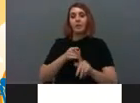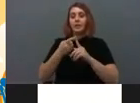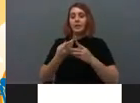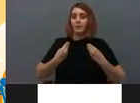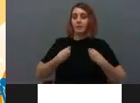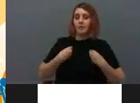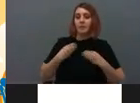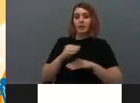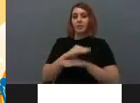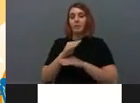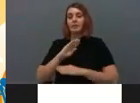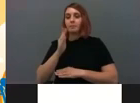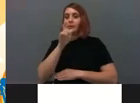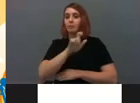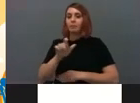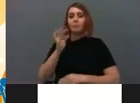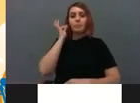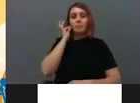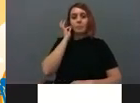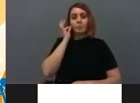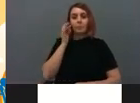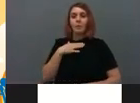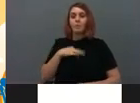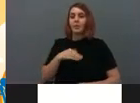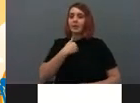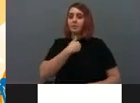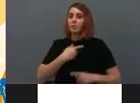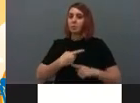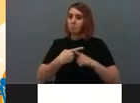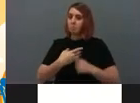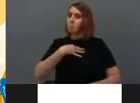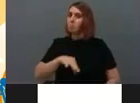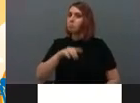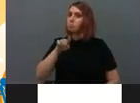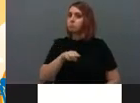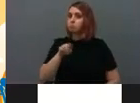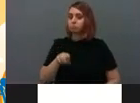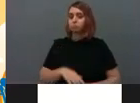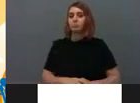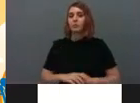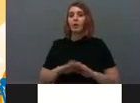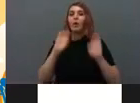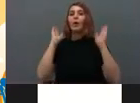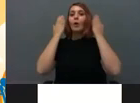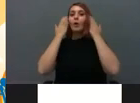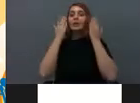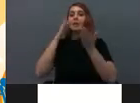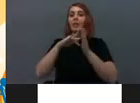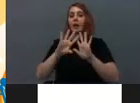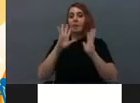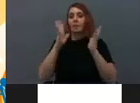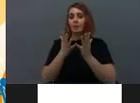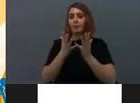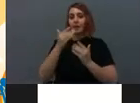y sus impactos en la vida de las mujeres. ¿Es posible la corresponsabilidad? Del Congreso del Día Mundial